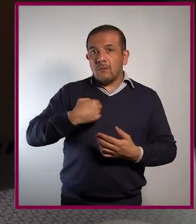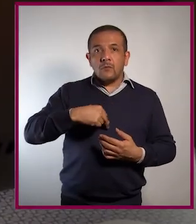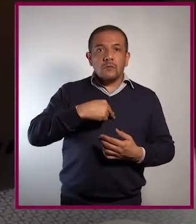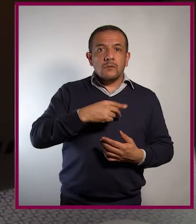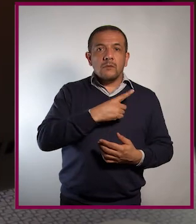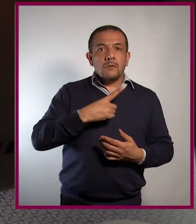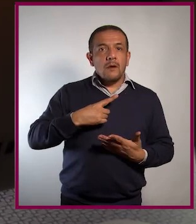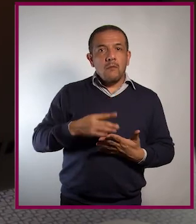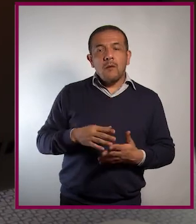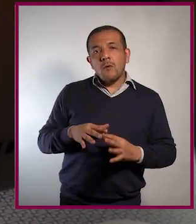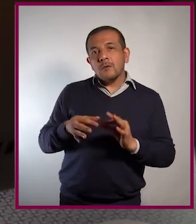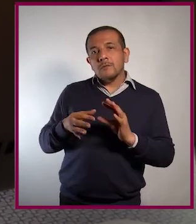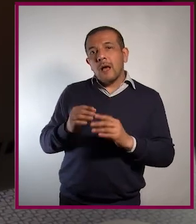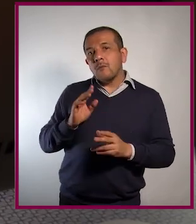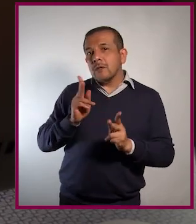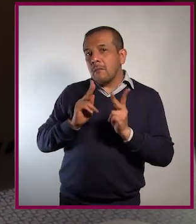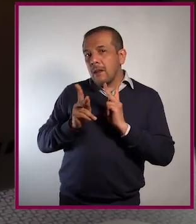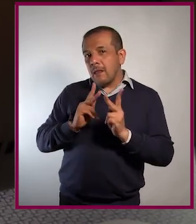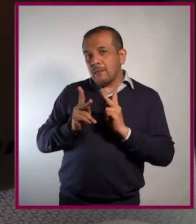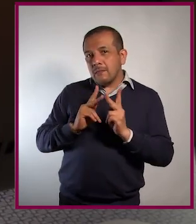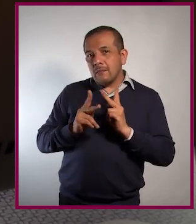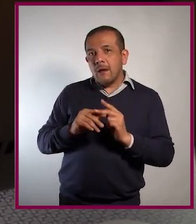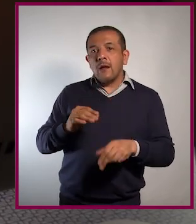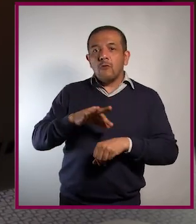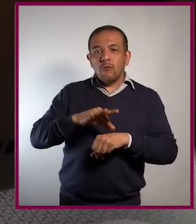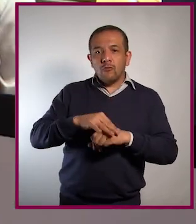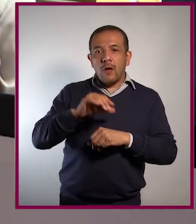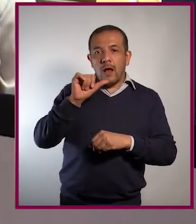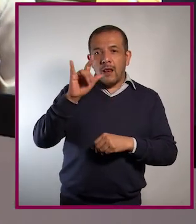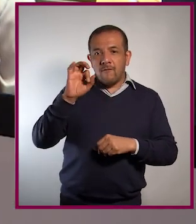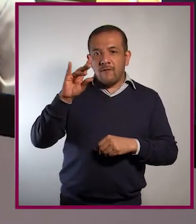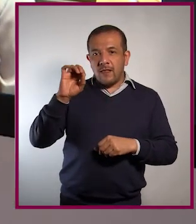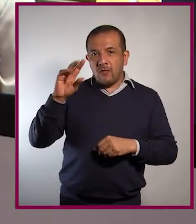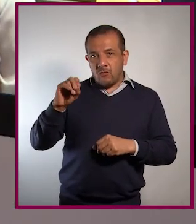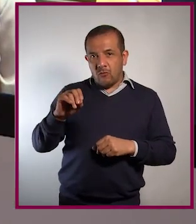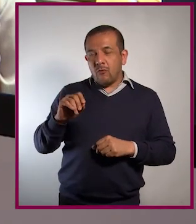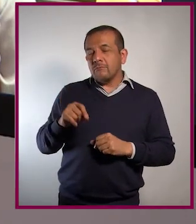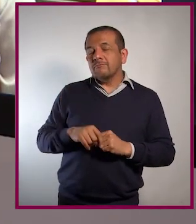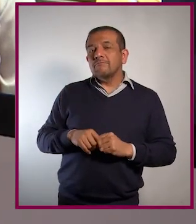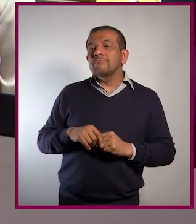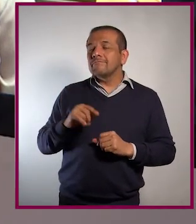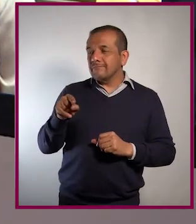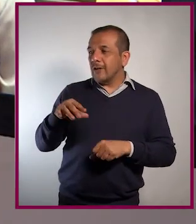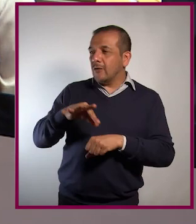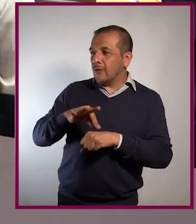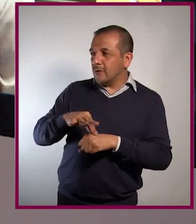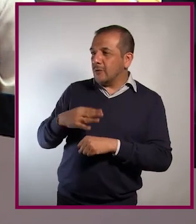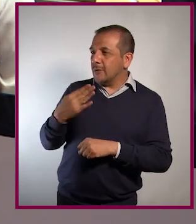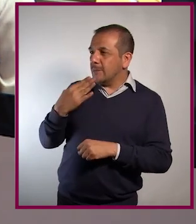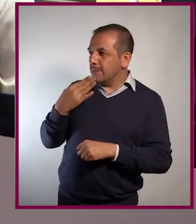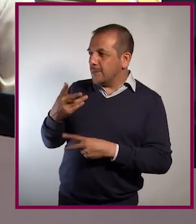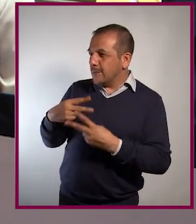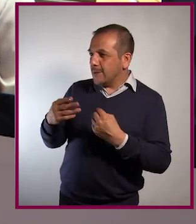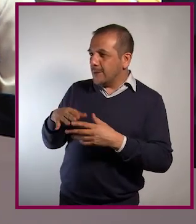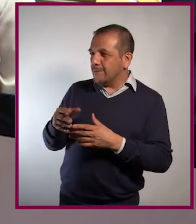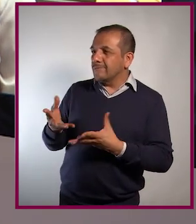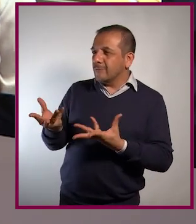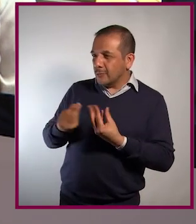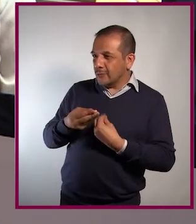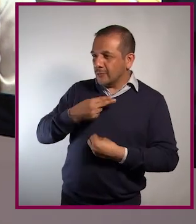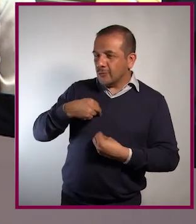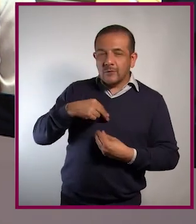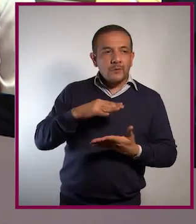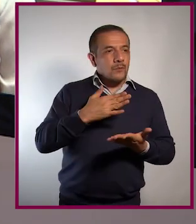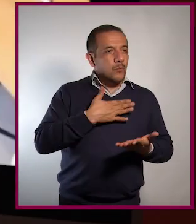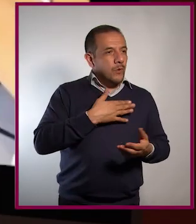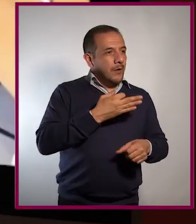Ahora, para platicarnos más sobre la tuberculosis, charlaremos con el doctor Alfredo Ponce de León. Doctor, bienvenido, muchas gracias por estar con